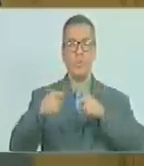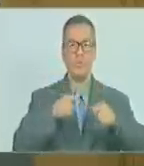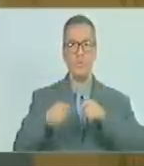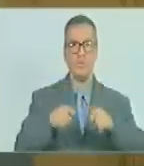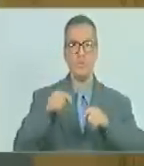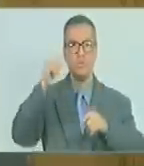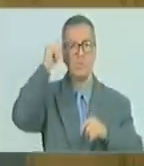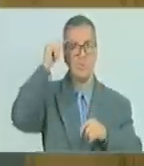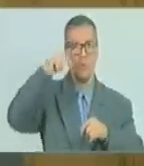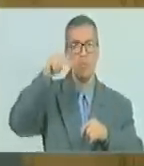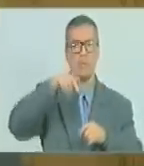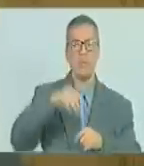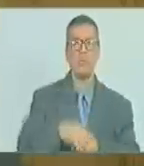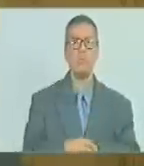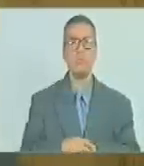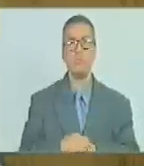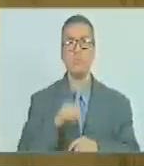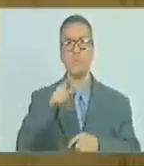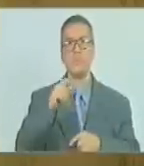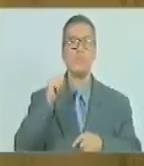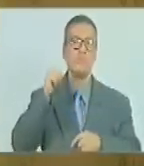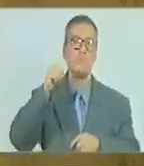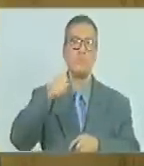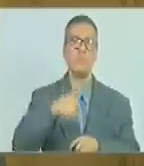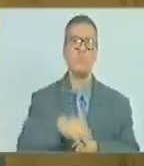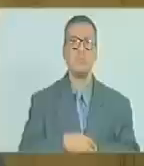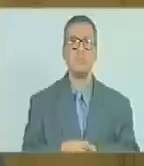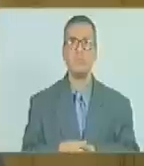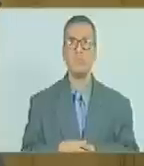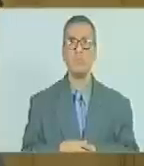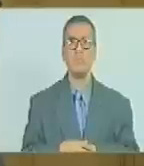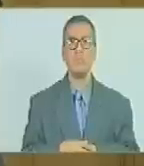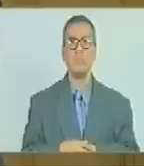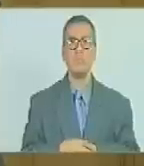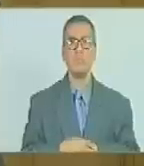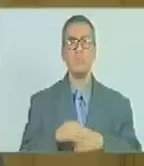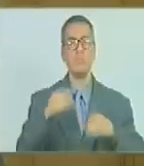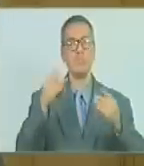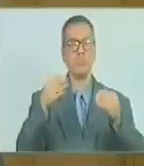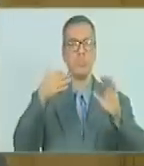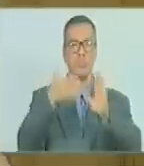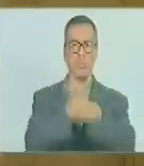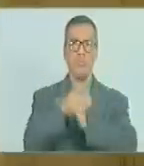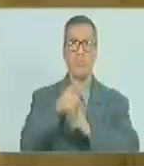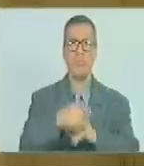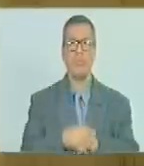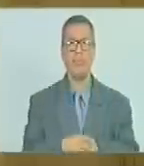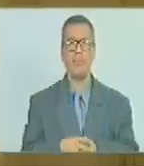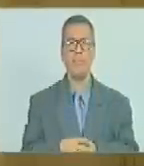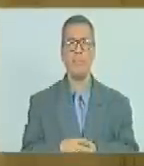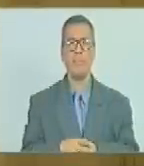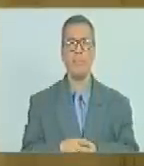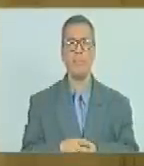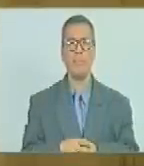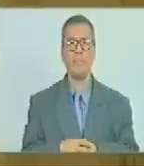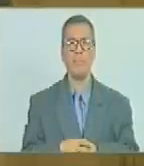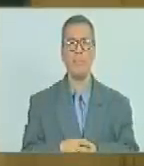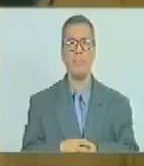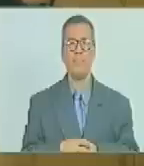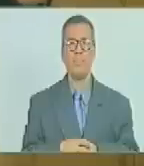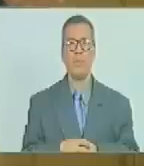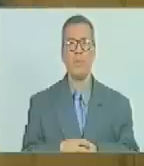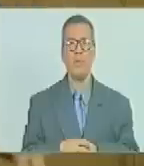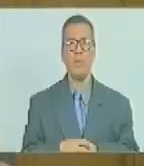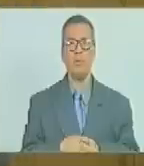que hoy adquiere una trascendencia muy significativa, que es